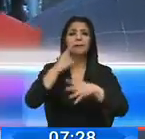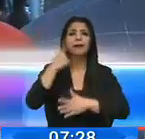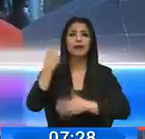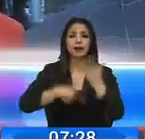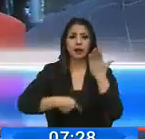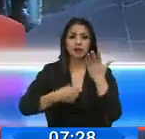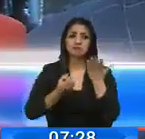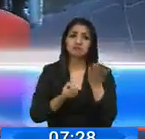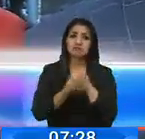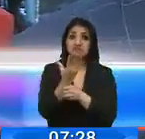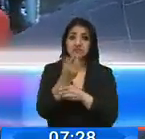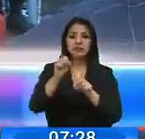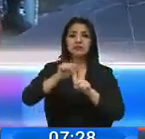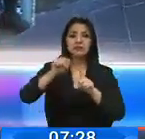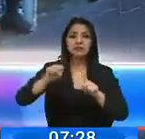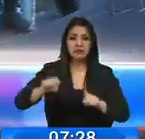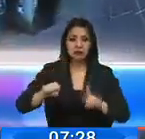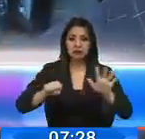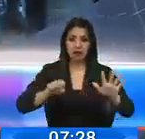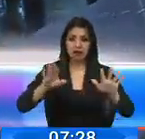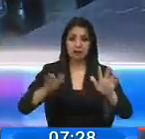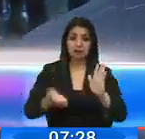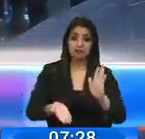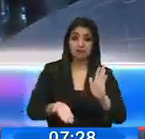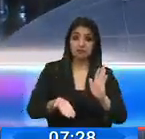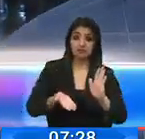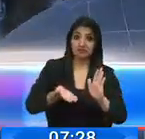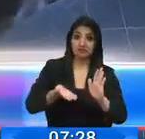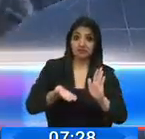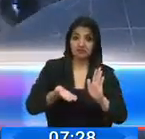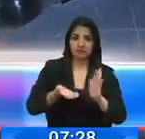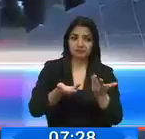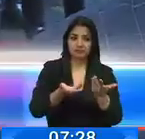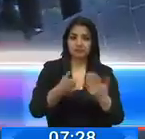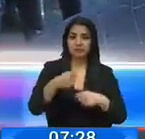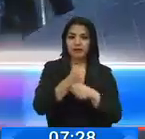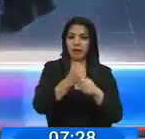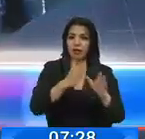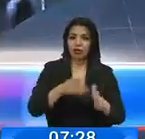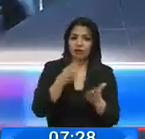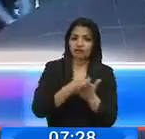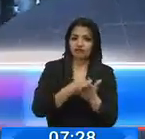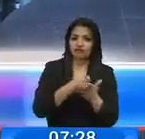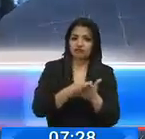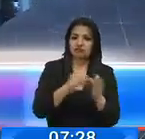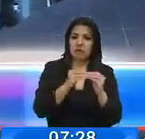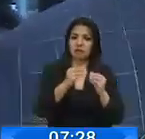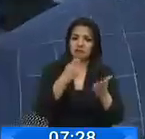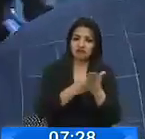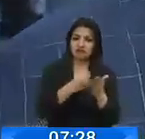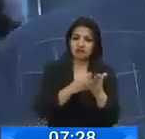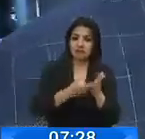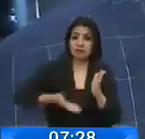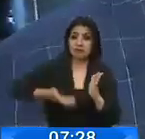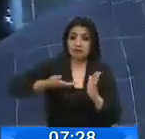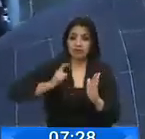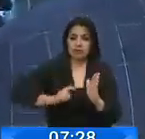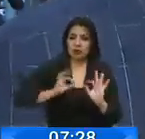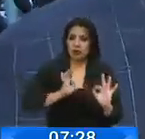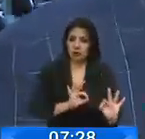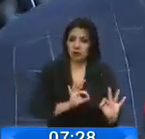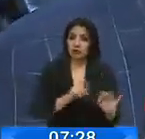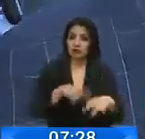sistema que permita, por un lado, aumentar el poder adquisitivo de los trabajadores haciendo un aumento salarial